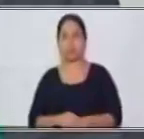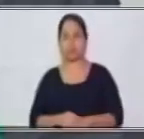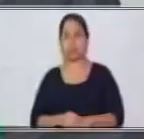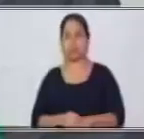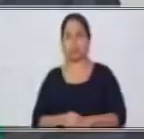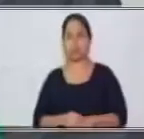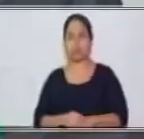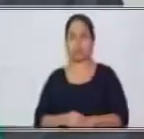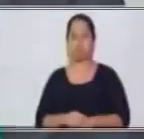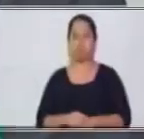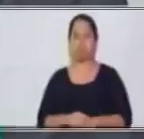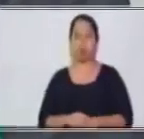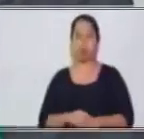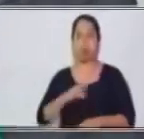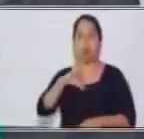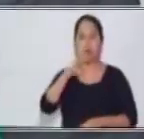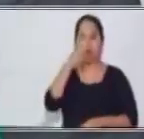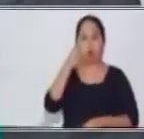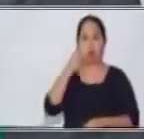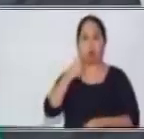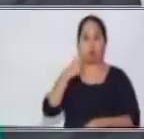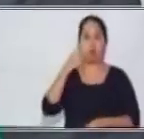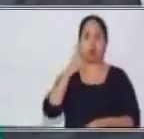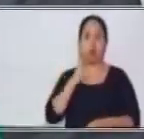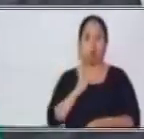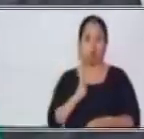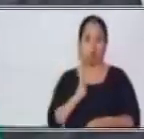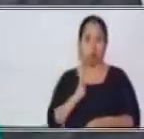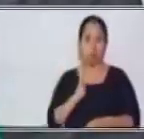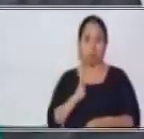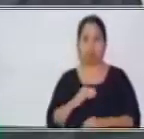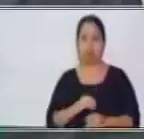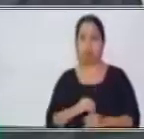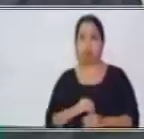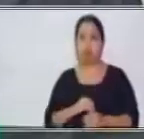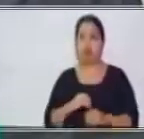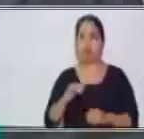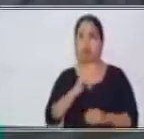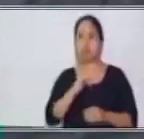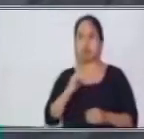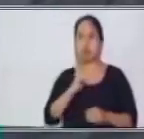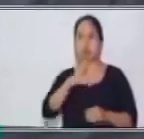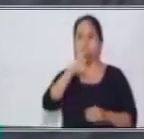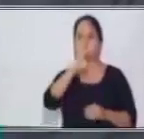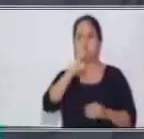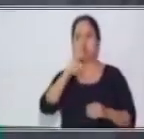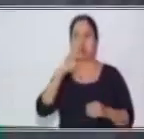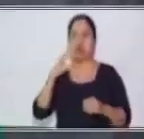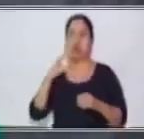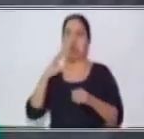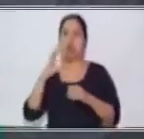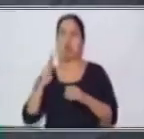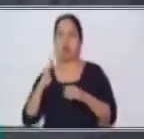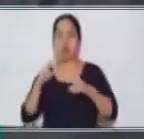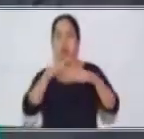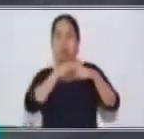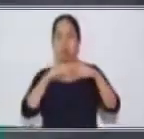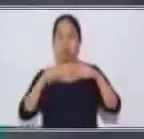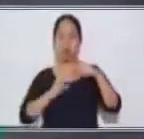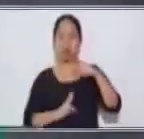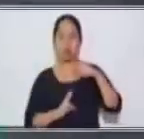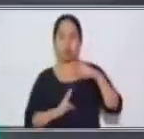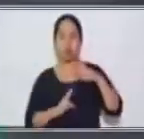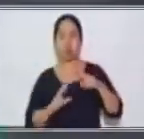El coseno de beta va a ser igual al cateto adyacente dividido la resultante. ¿A qué va a ser